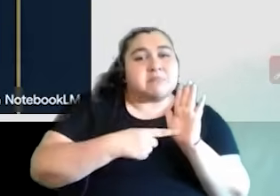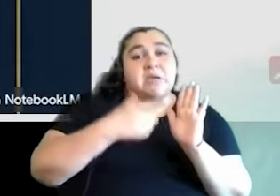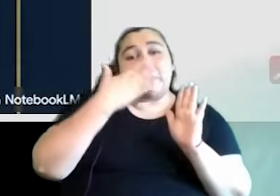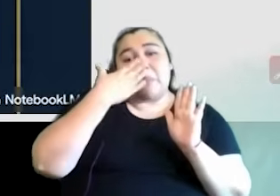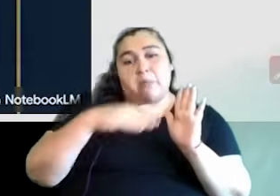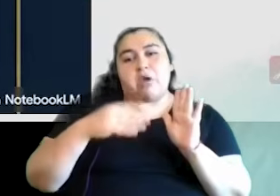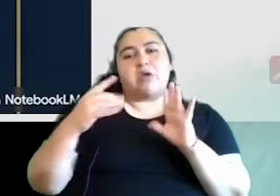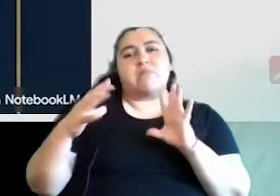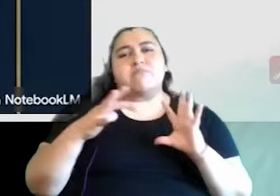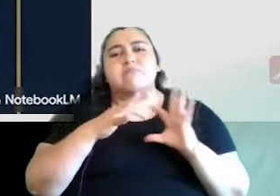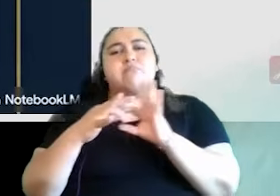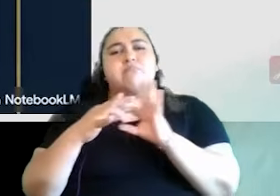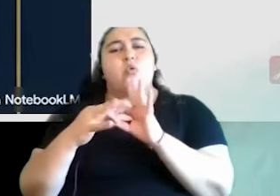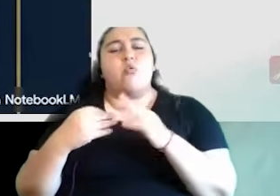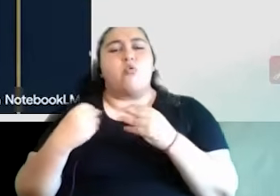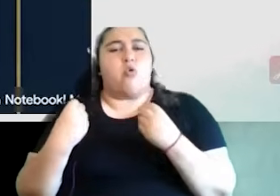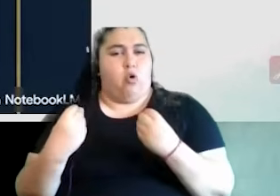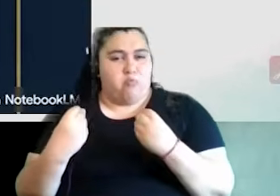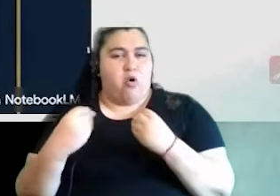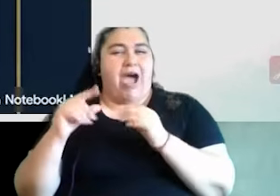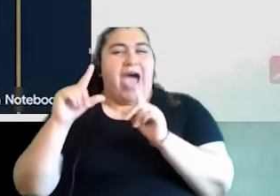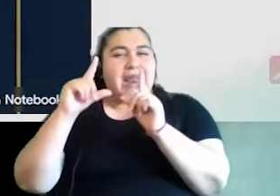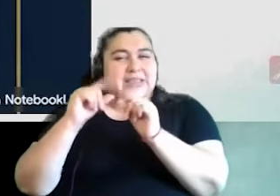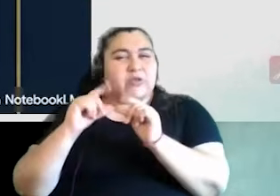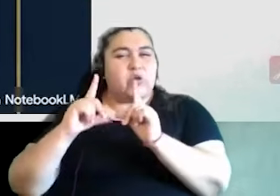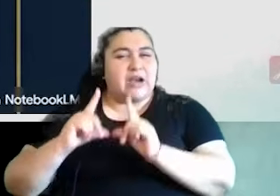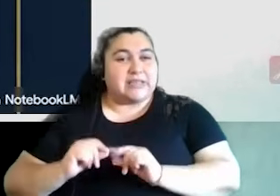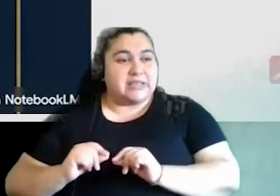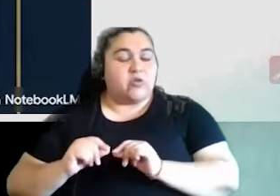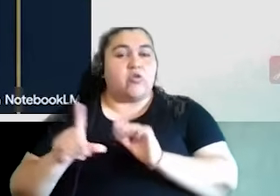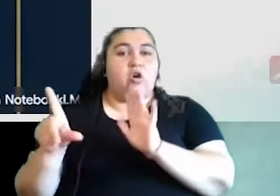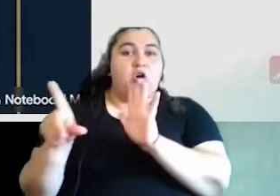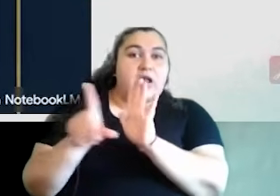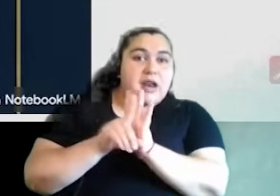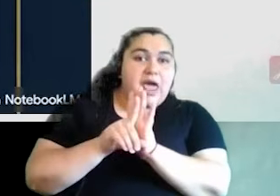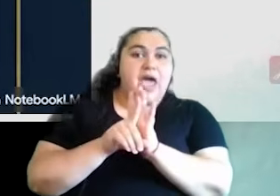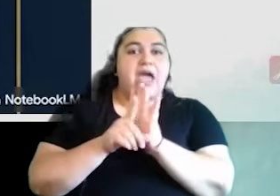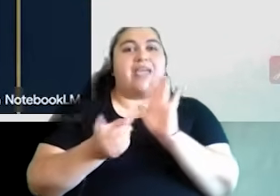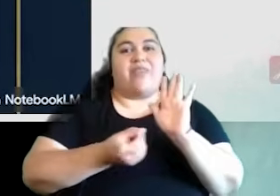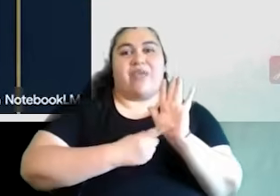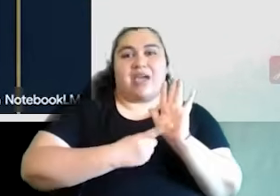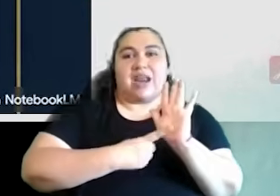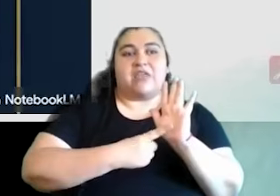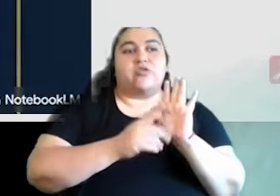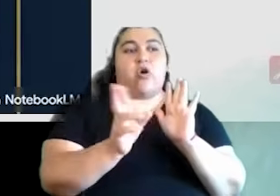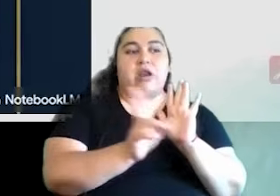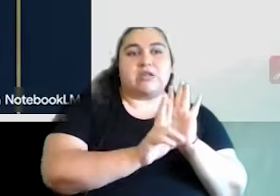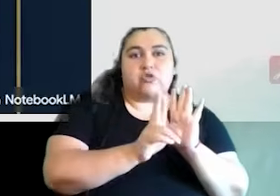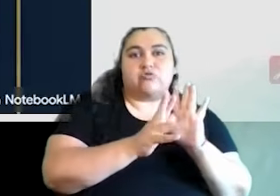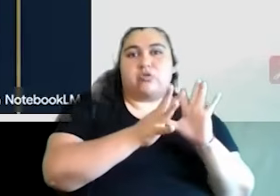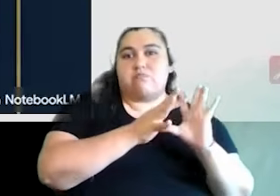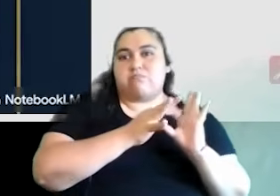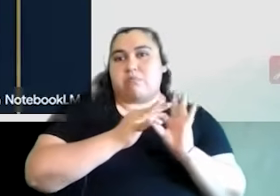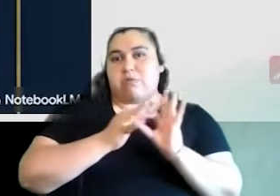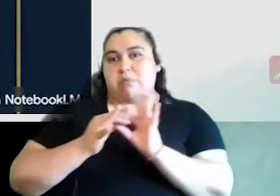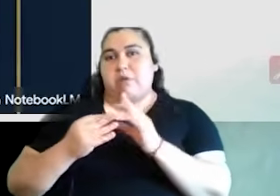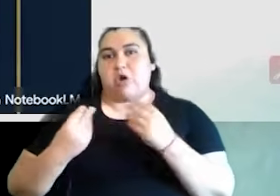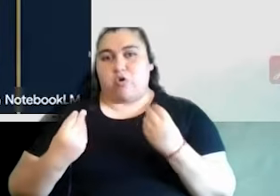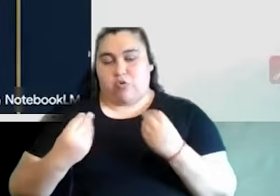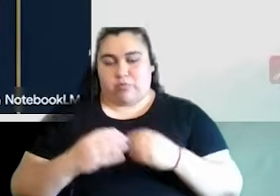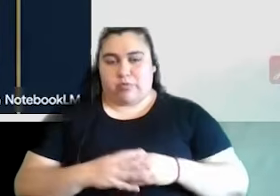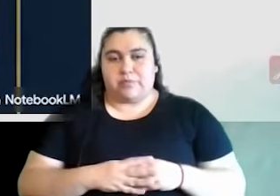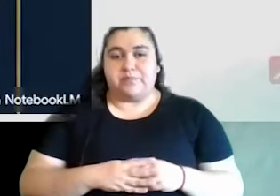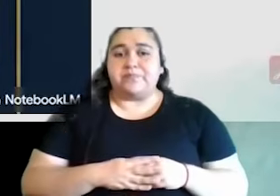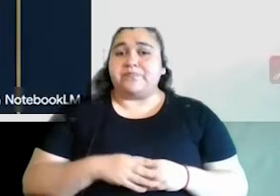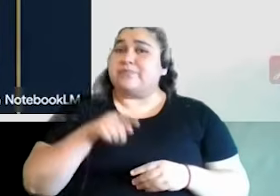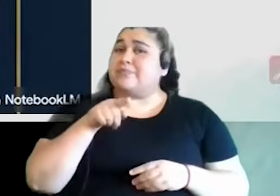vinculación entre lo que es cada artículo de la ley con su correlativo en el decreto y en la resolución. En este caso puntual,